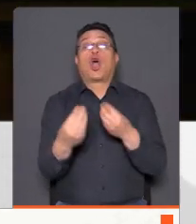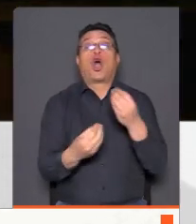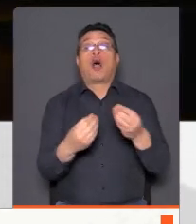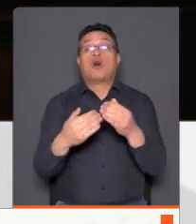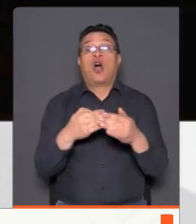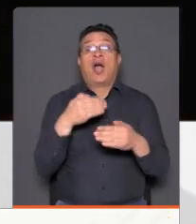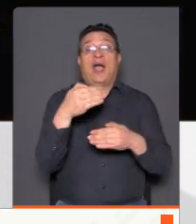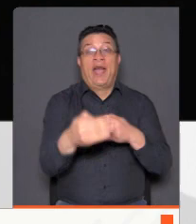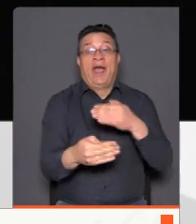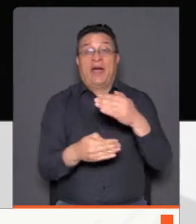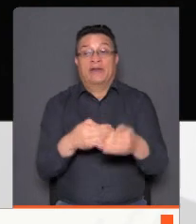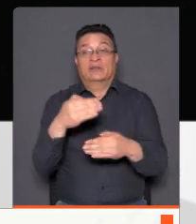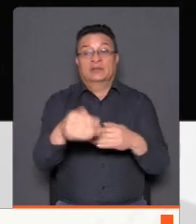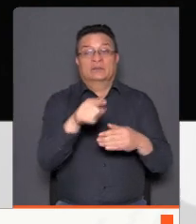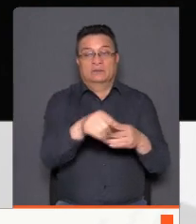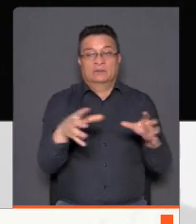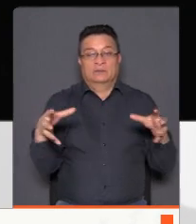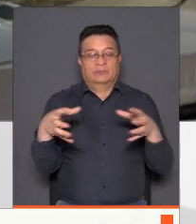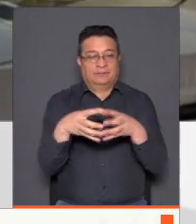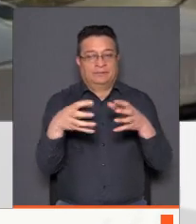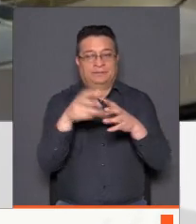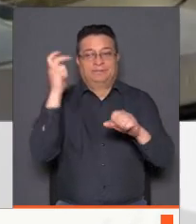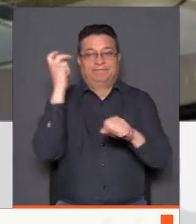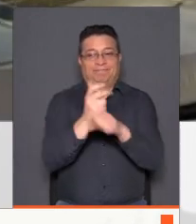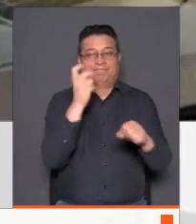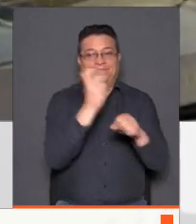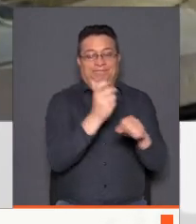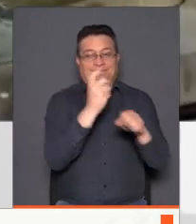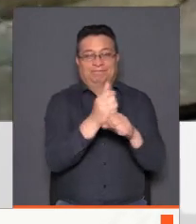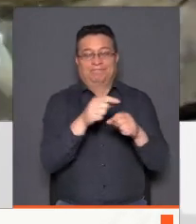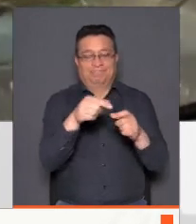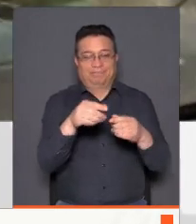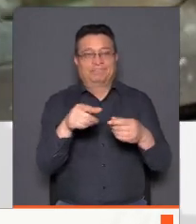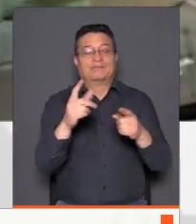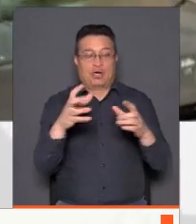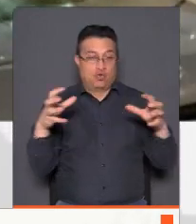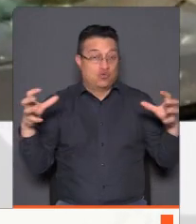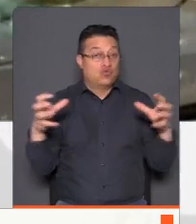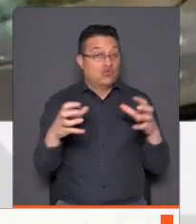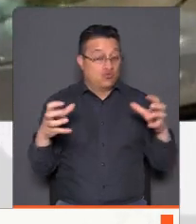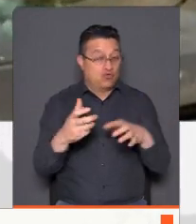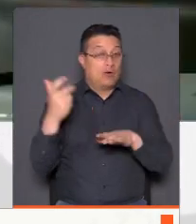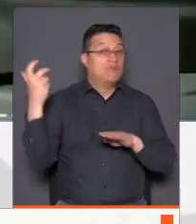entonces estas denominadas encerrona o portonazo, que son básicamente delitos violentos